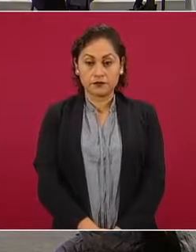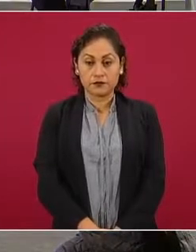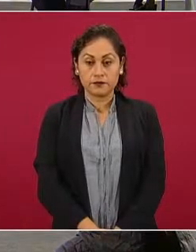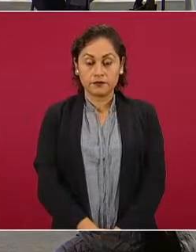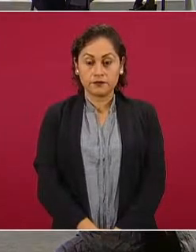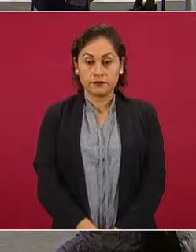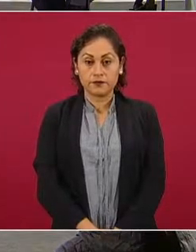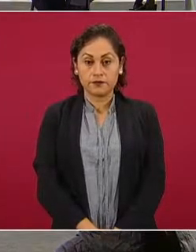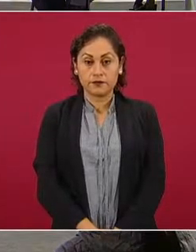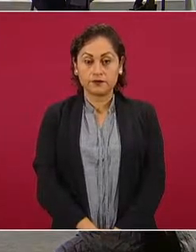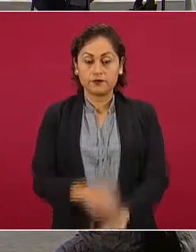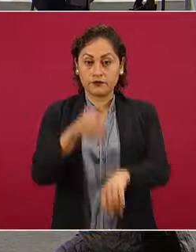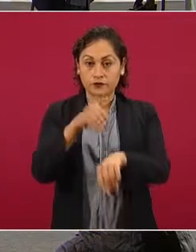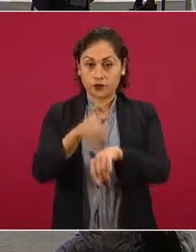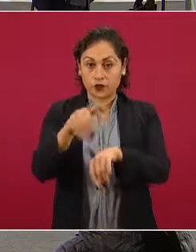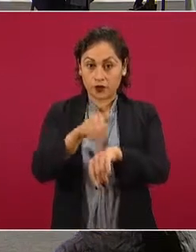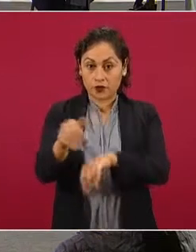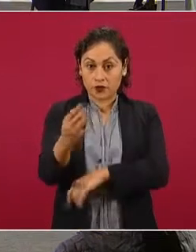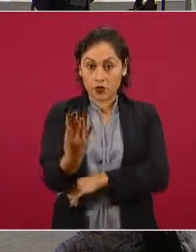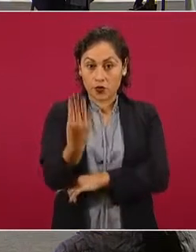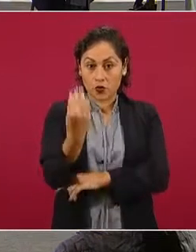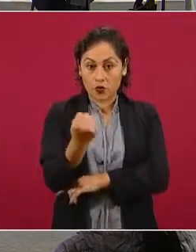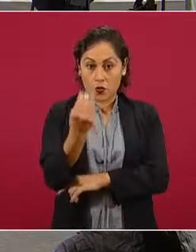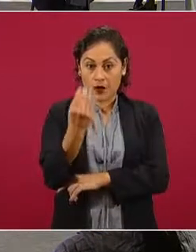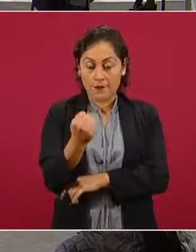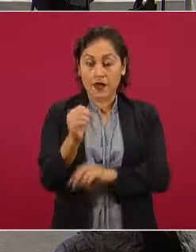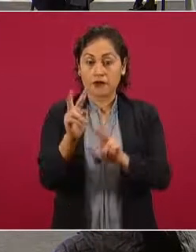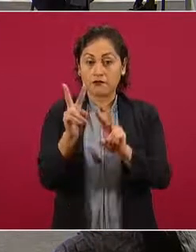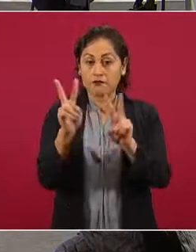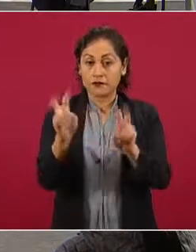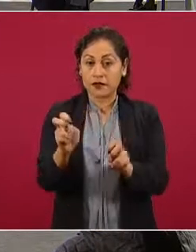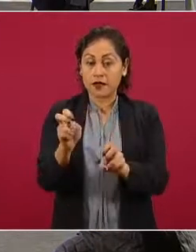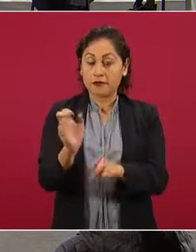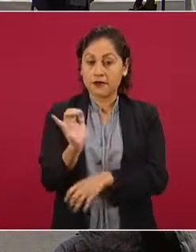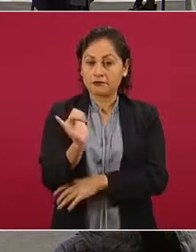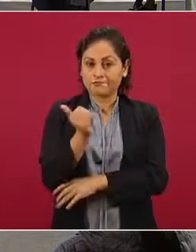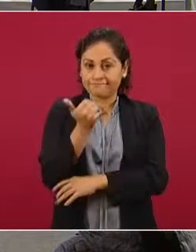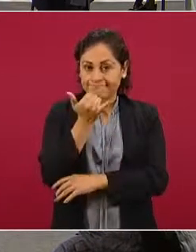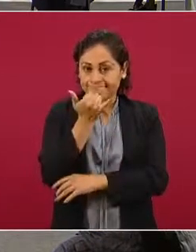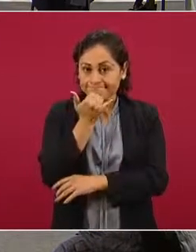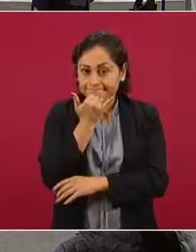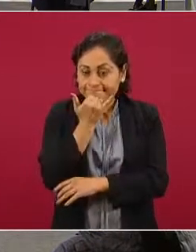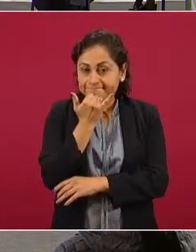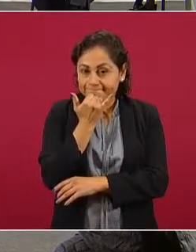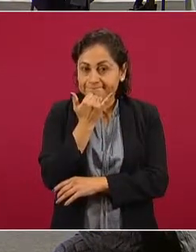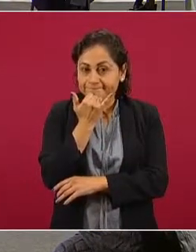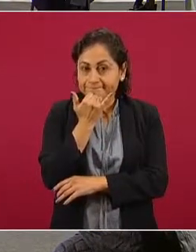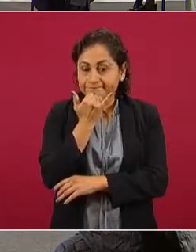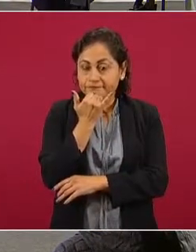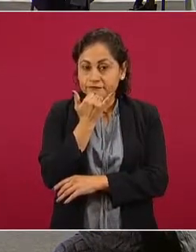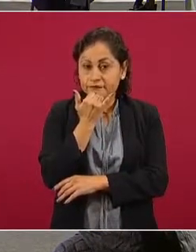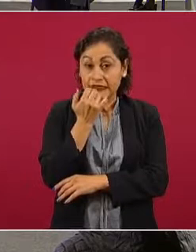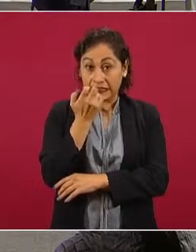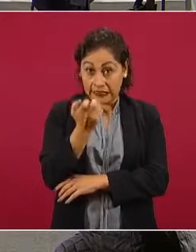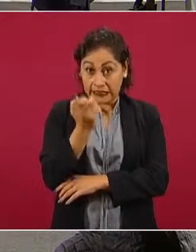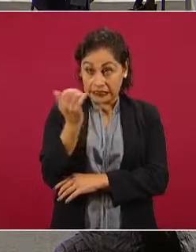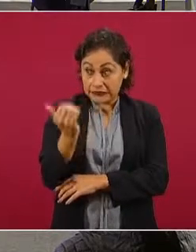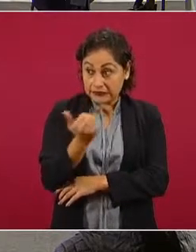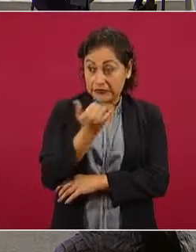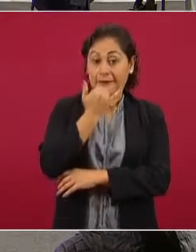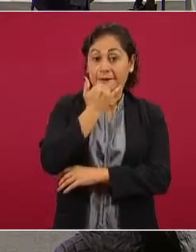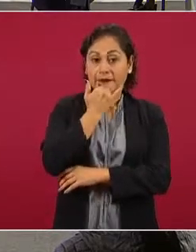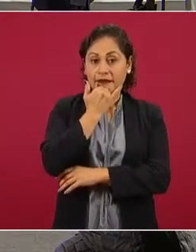El punto 9 trata del perdón. El perdón libera a quien lo otorga y a quien